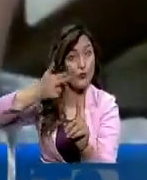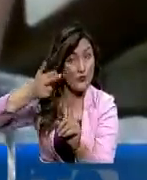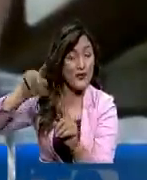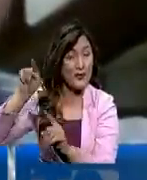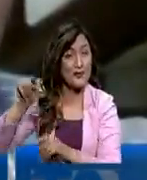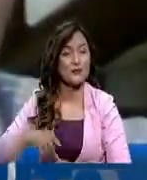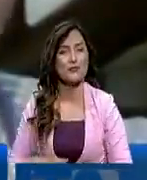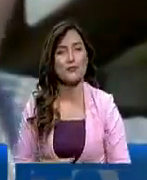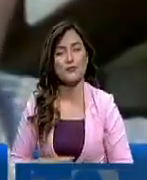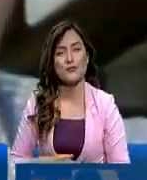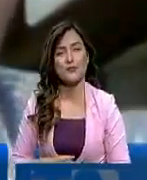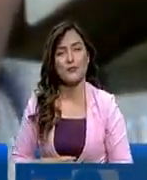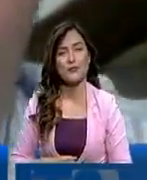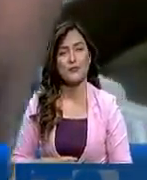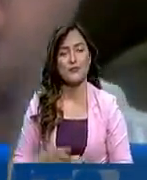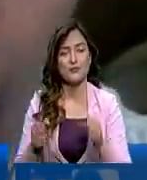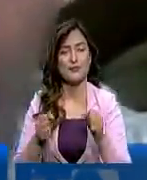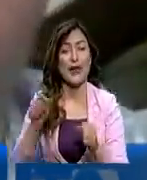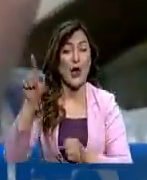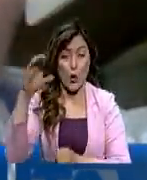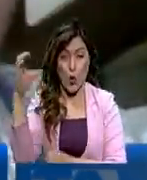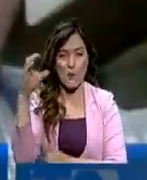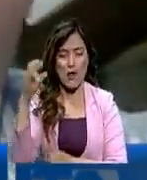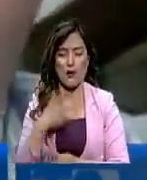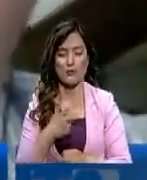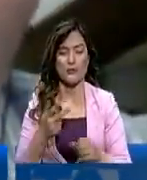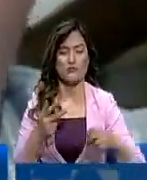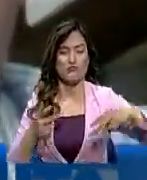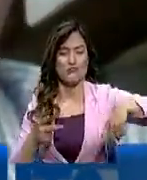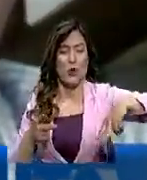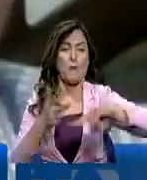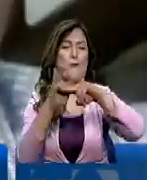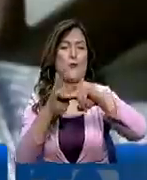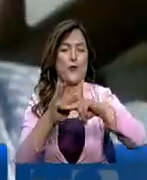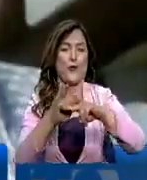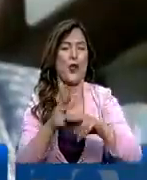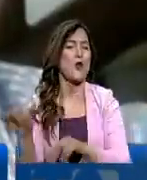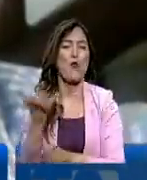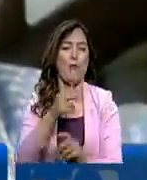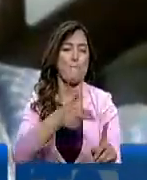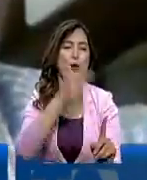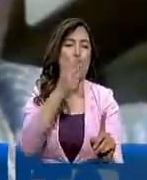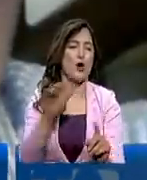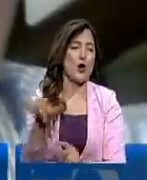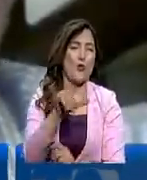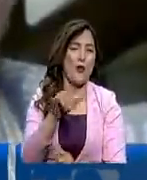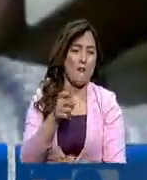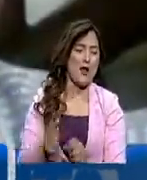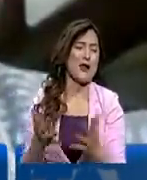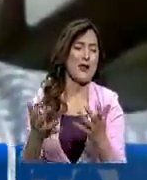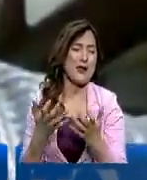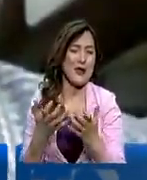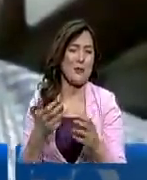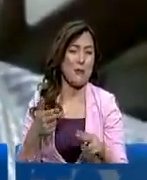se aprovechaban de esta figura del atropellamiento para enmascarar detrás de eso un sicariato. Es una práctica que se está dando. No